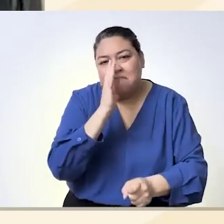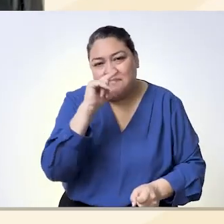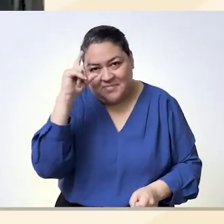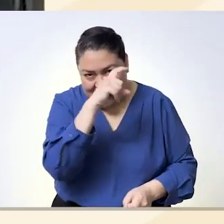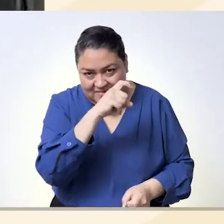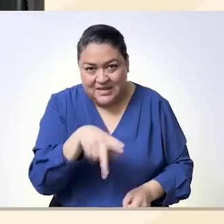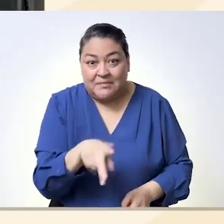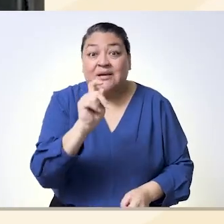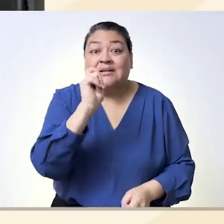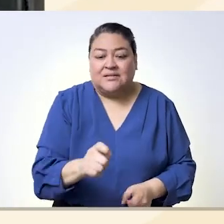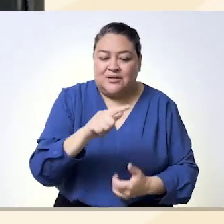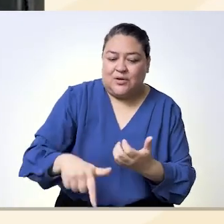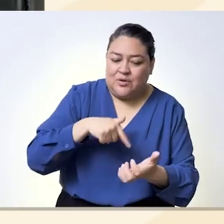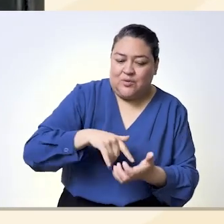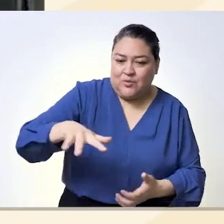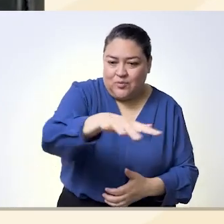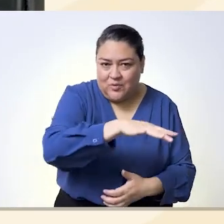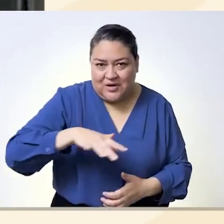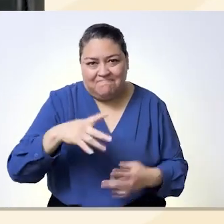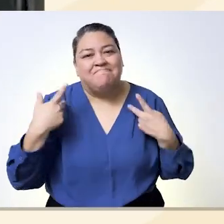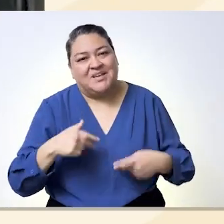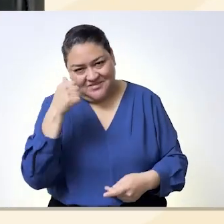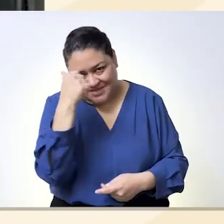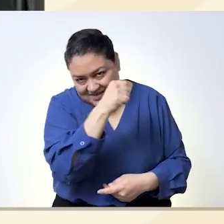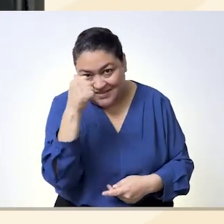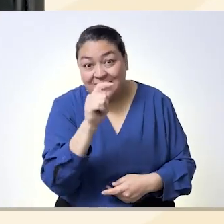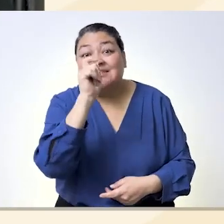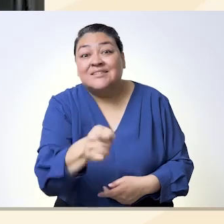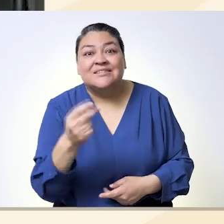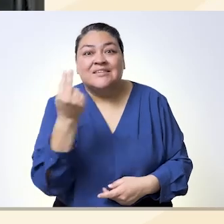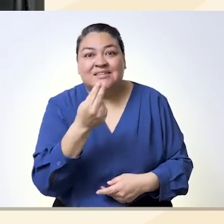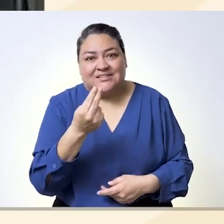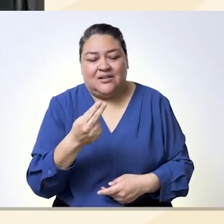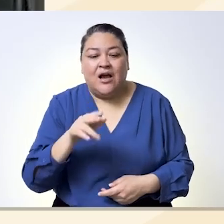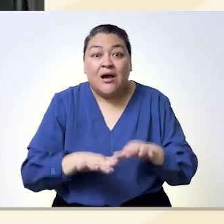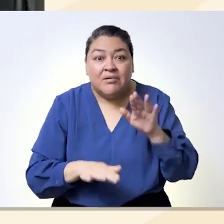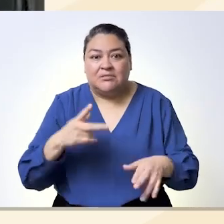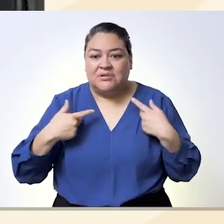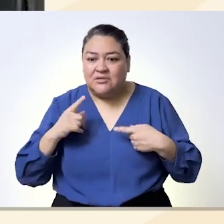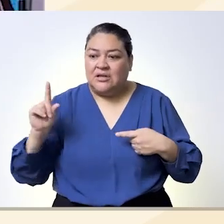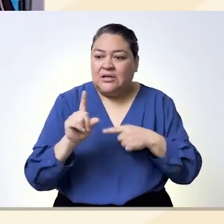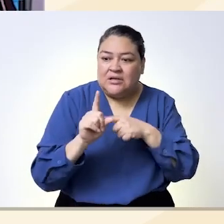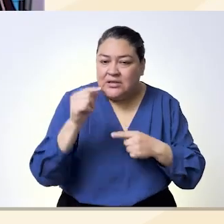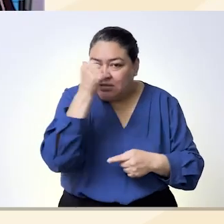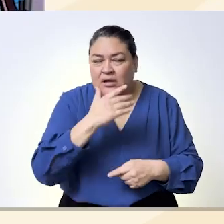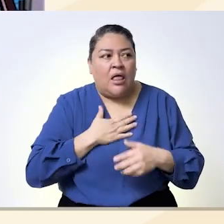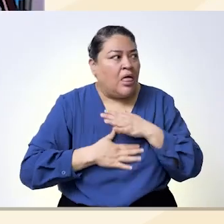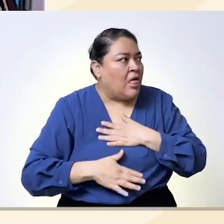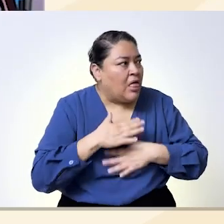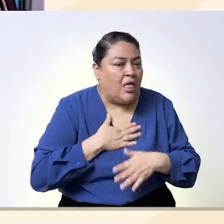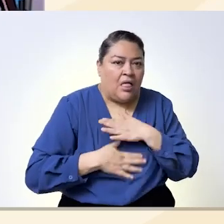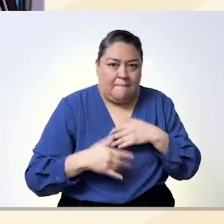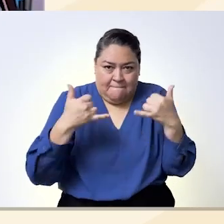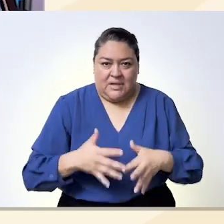este sistema no permite, ¿no? Entonces creo que en espacios adecuados a personas autistas forzosamente son espacios donde la gente puede descansar y eso es muy bonito.